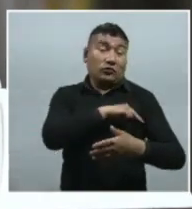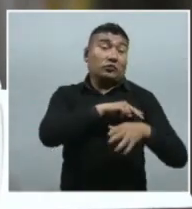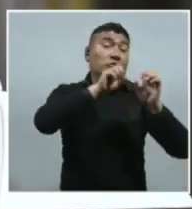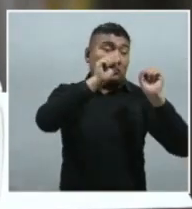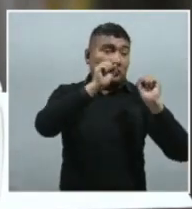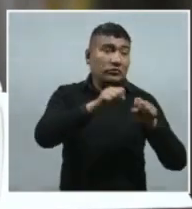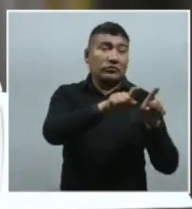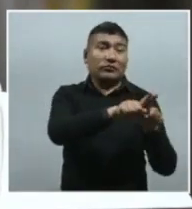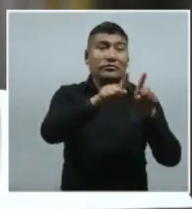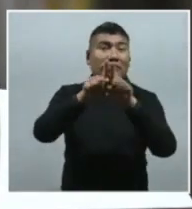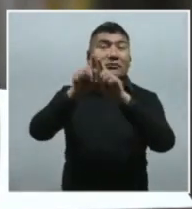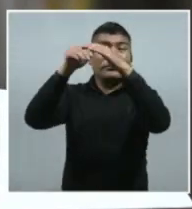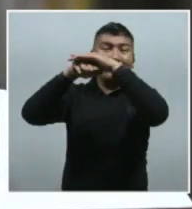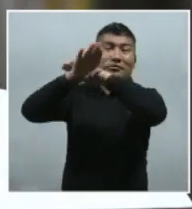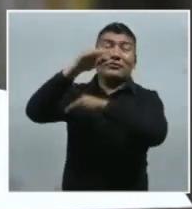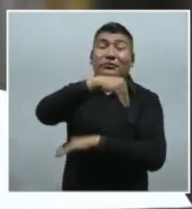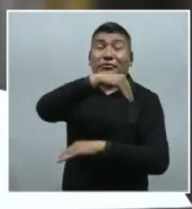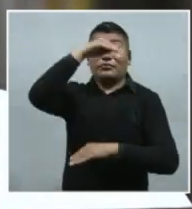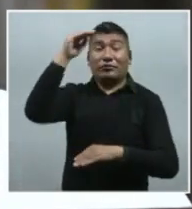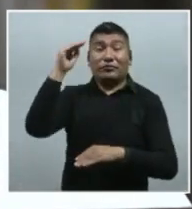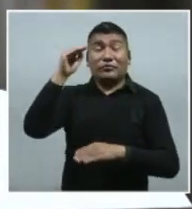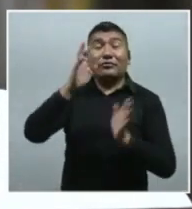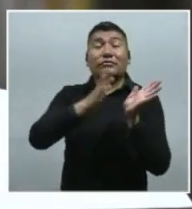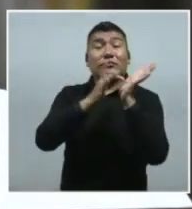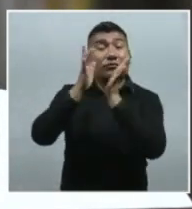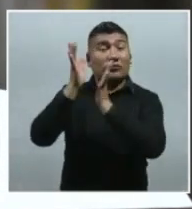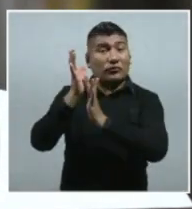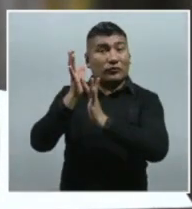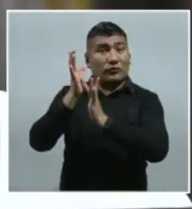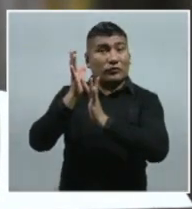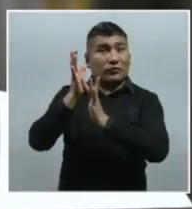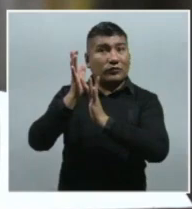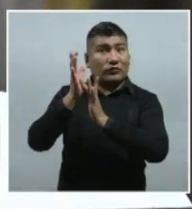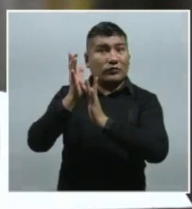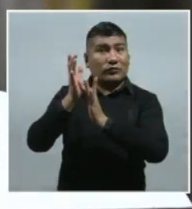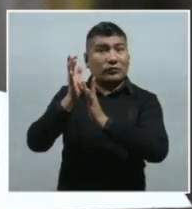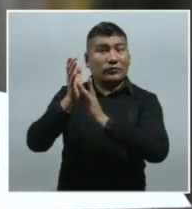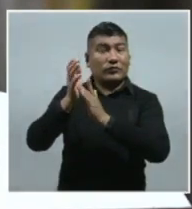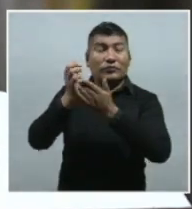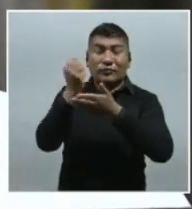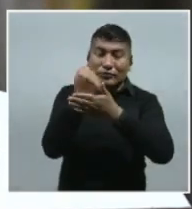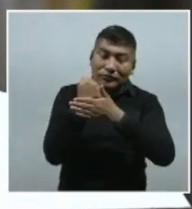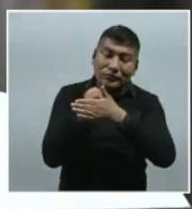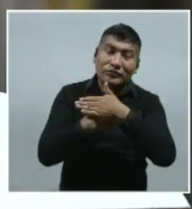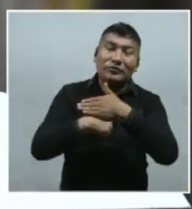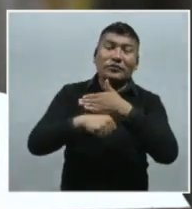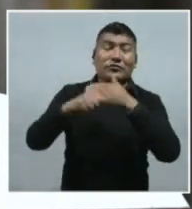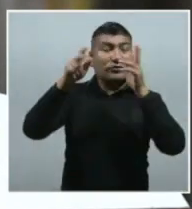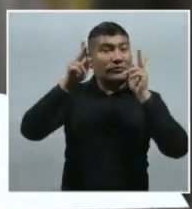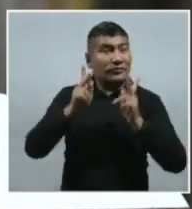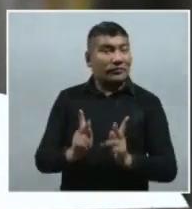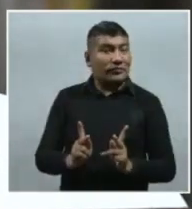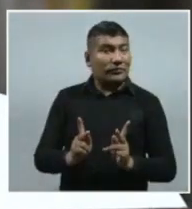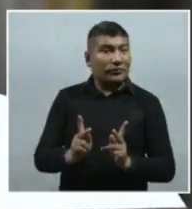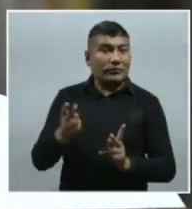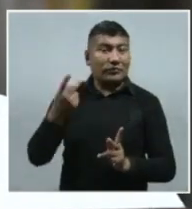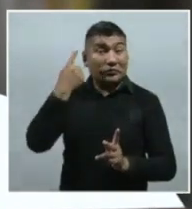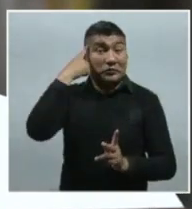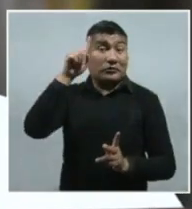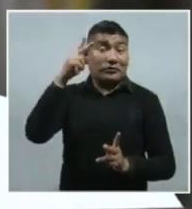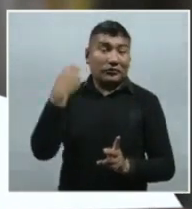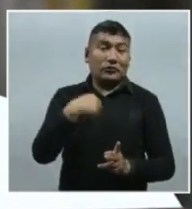Jesús se ha hecho hombre para que nosotros podamos ser hijos de